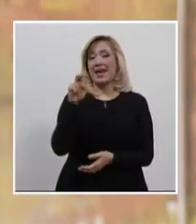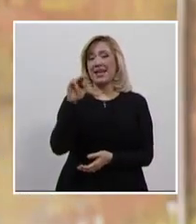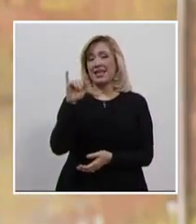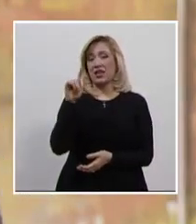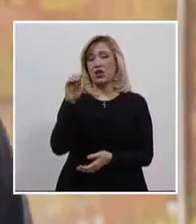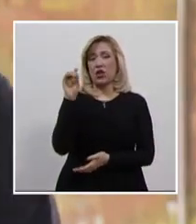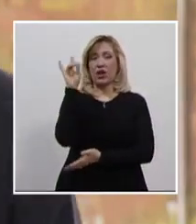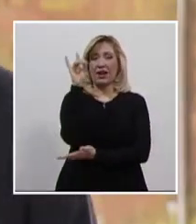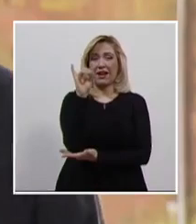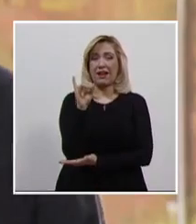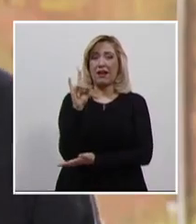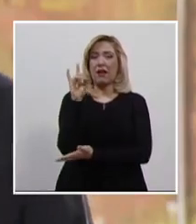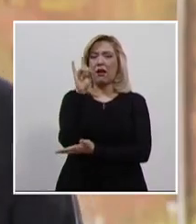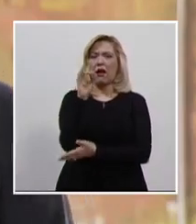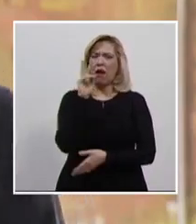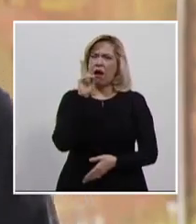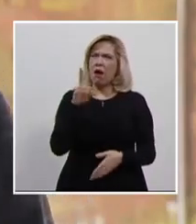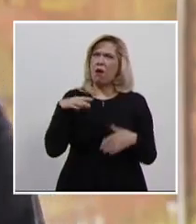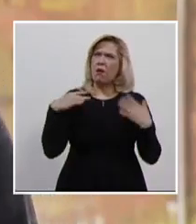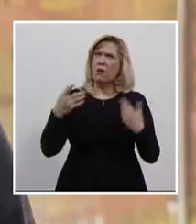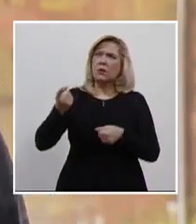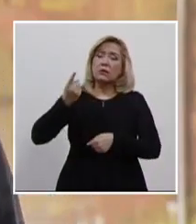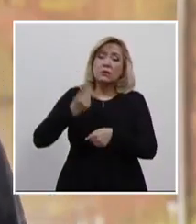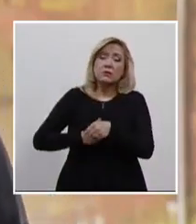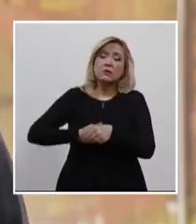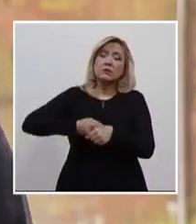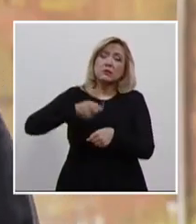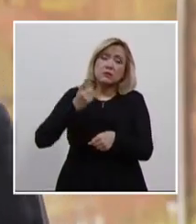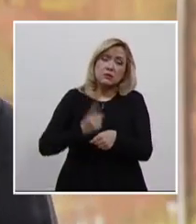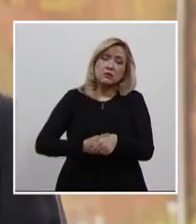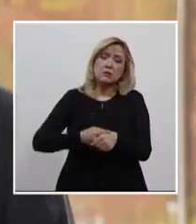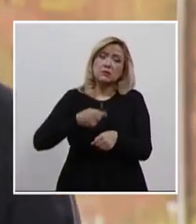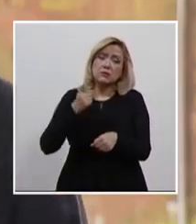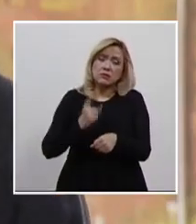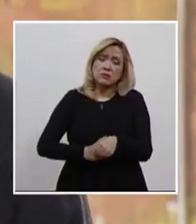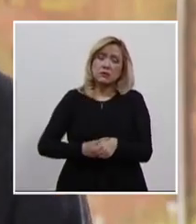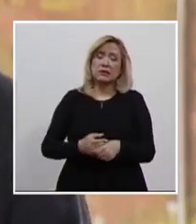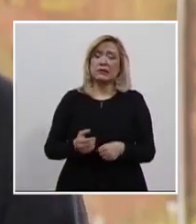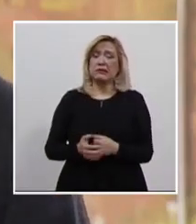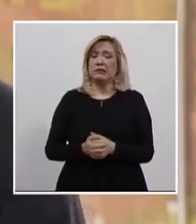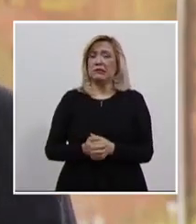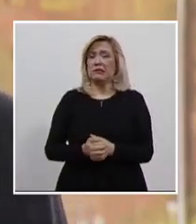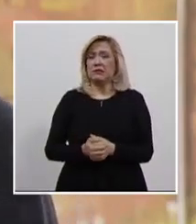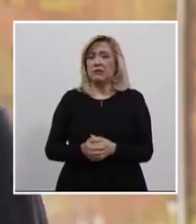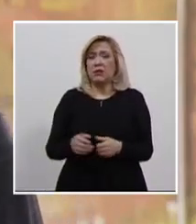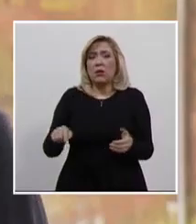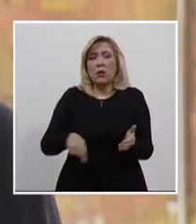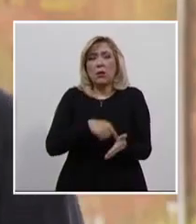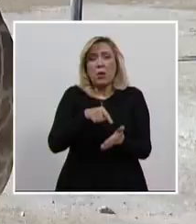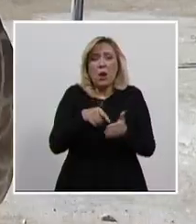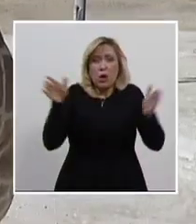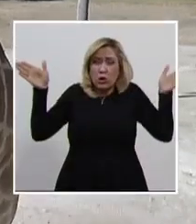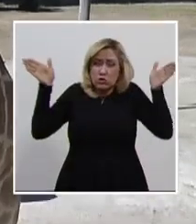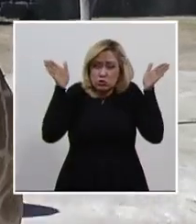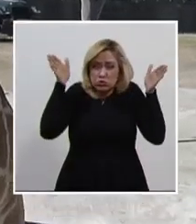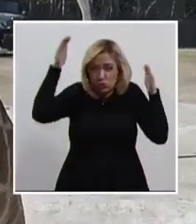lamentable en el estado en que se encontraba. La superficie donde se encontraba en cautiverio era completamente